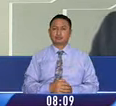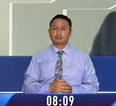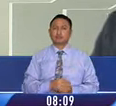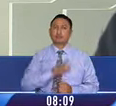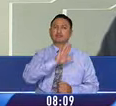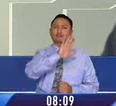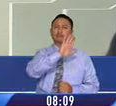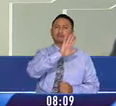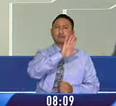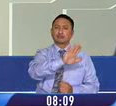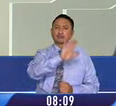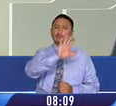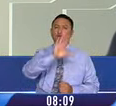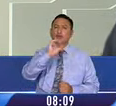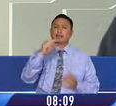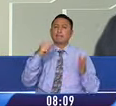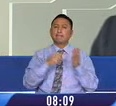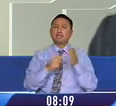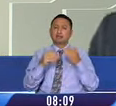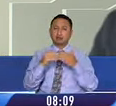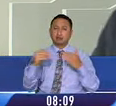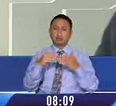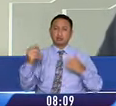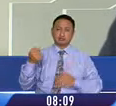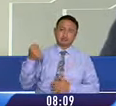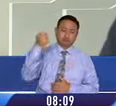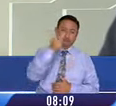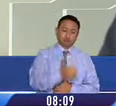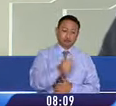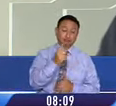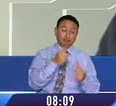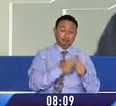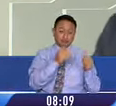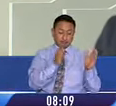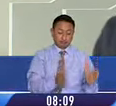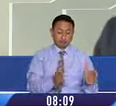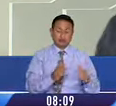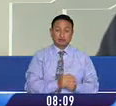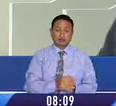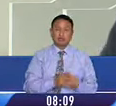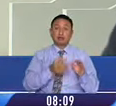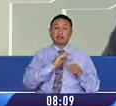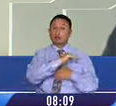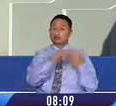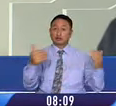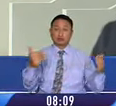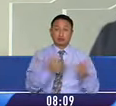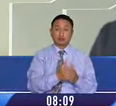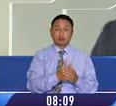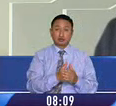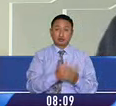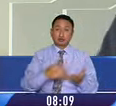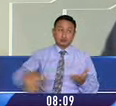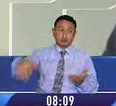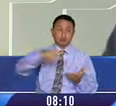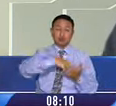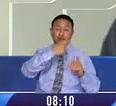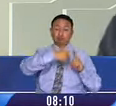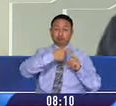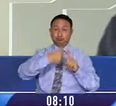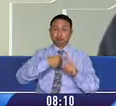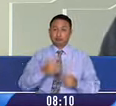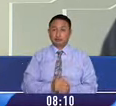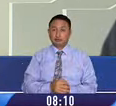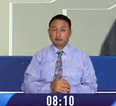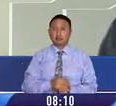de $550,000 aproximadamente, que es la primera etapa. Intervenir todo el espacio significa una